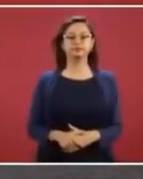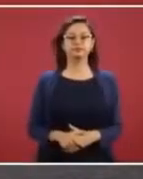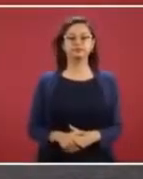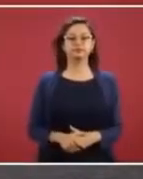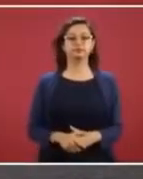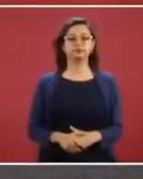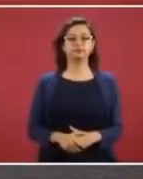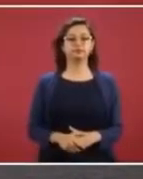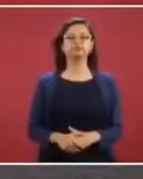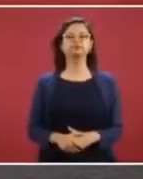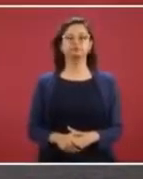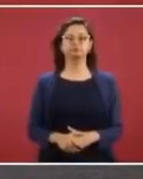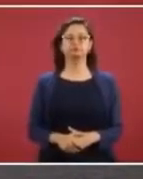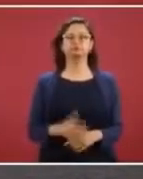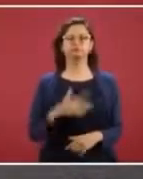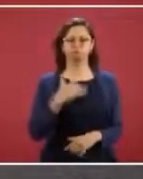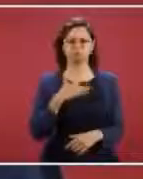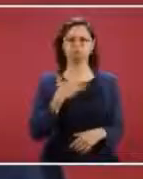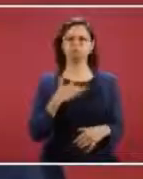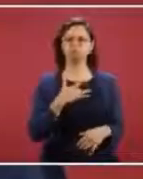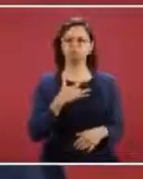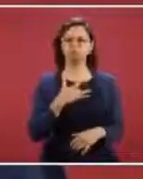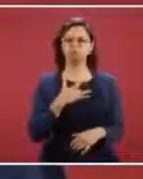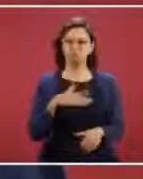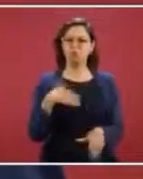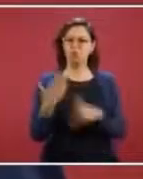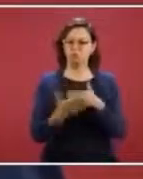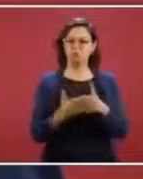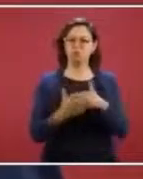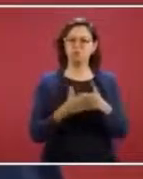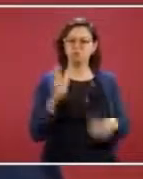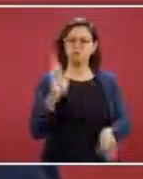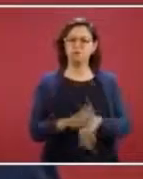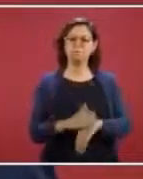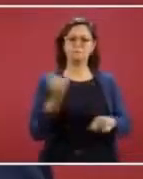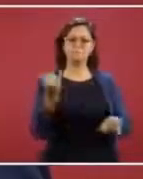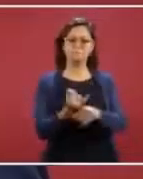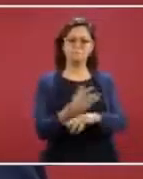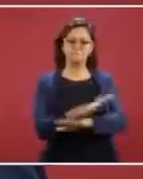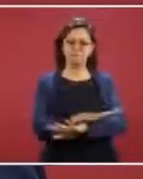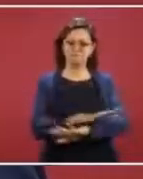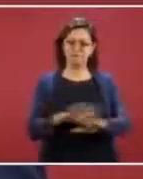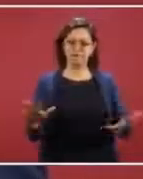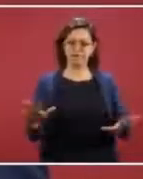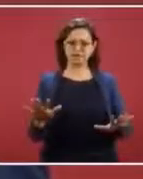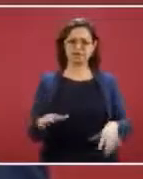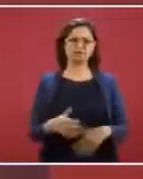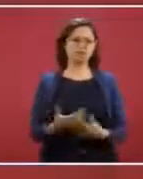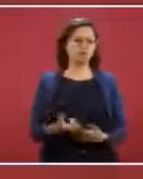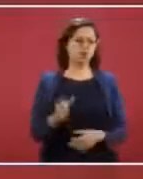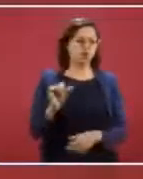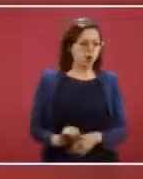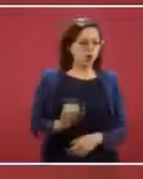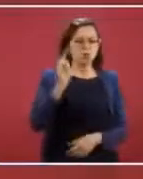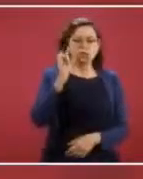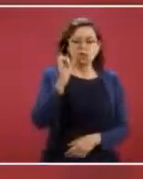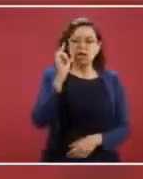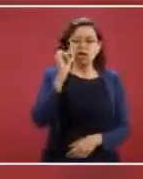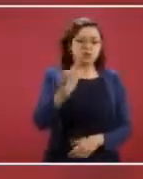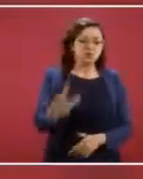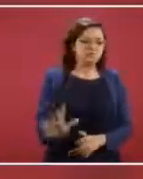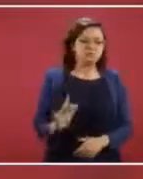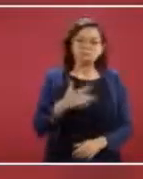y seguramente les va a informar el día de hoy o mañana o cuando él